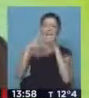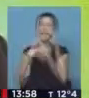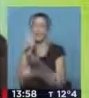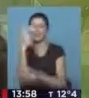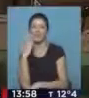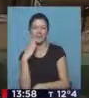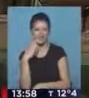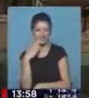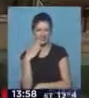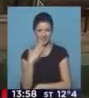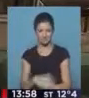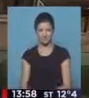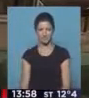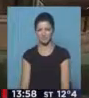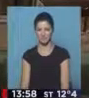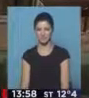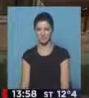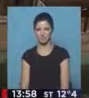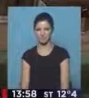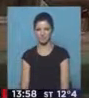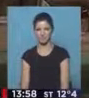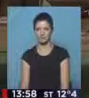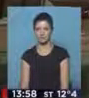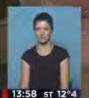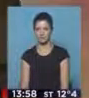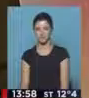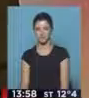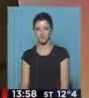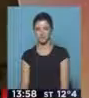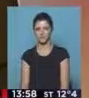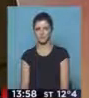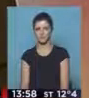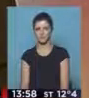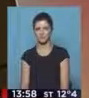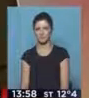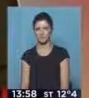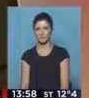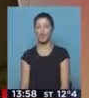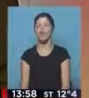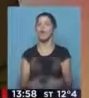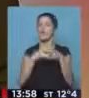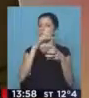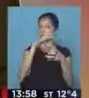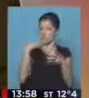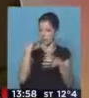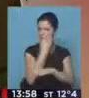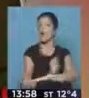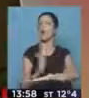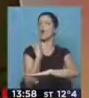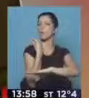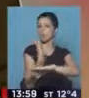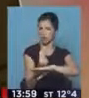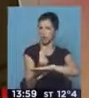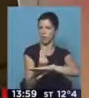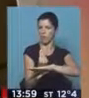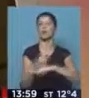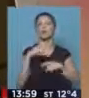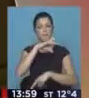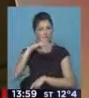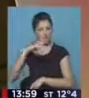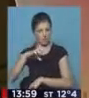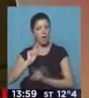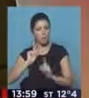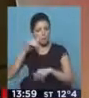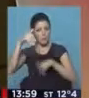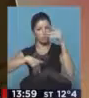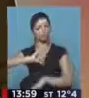programa. Bueno, nos estamos yendo ya, como todos los sábados. Los esperamos el sábado que viene. Muchas gracias a mis colegas, a mis compañeros. No,